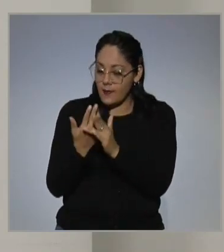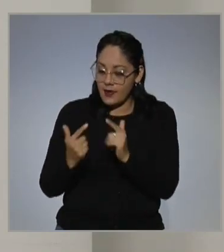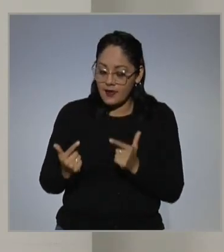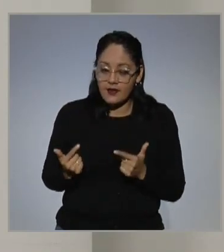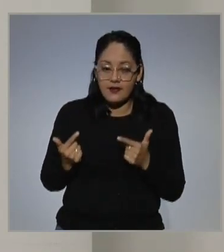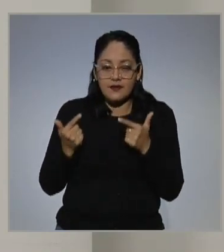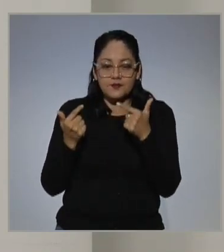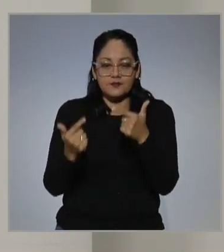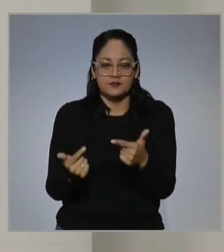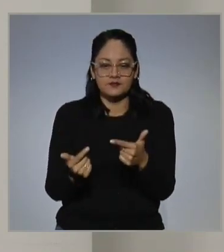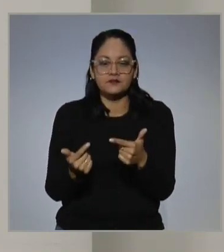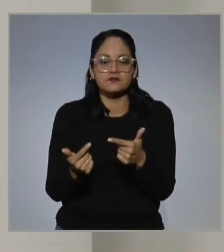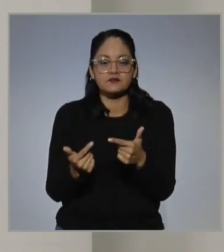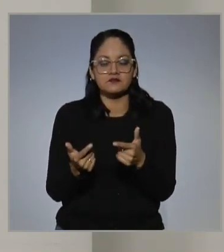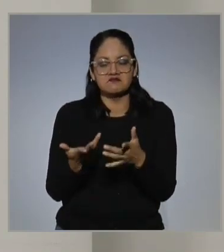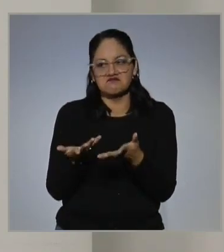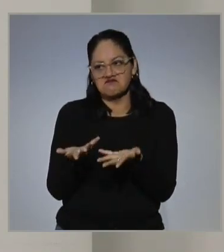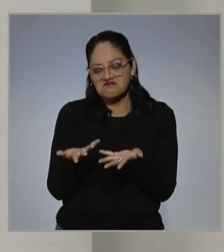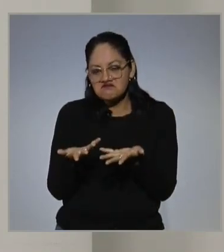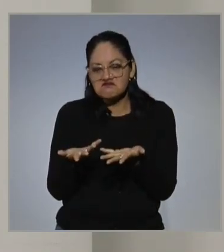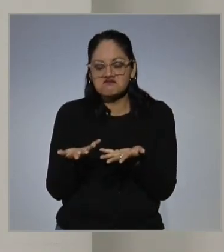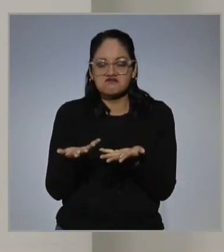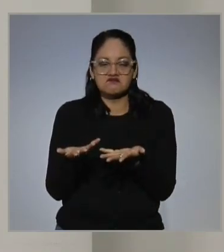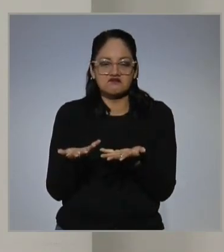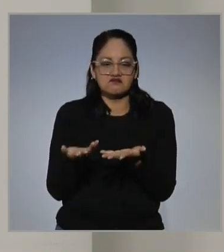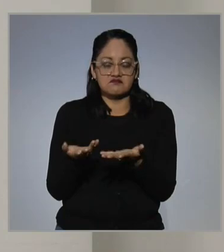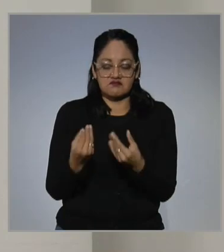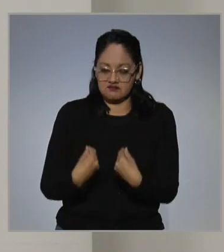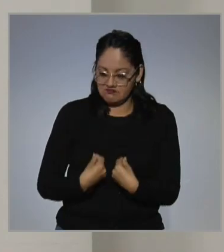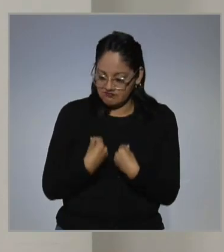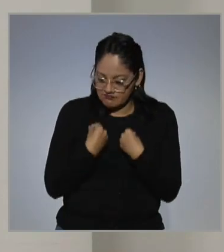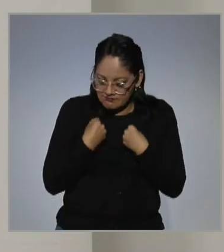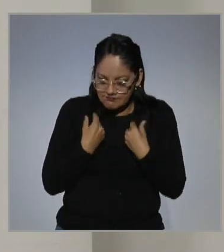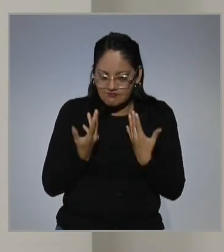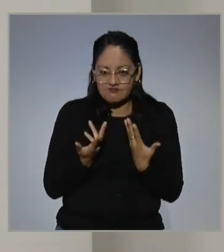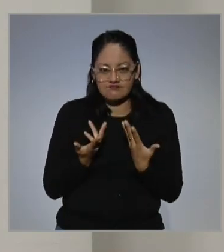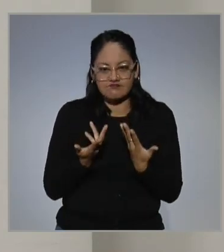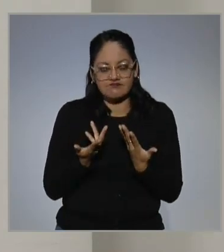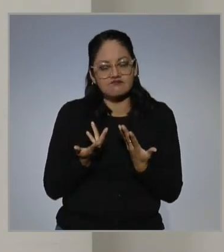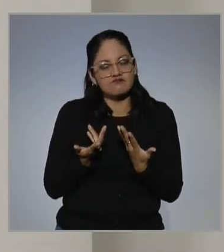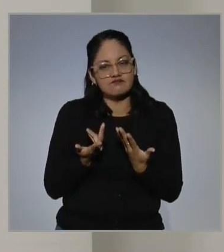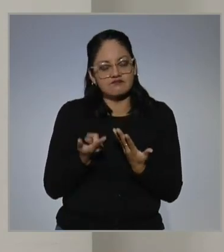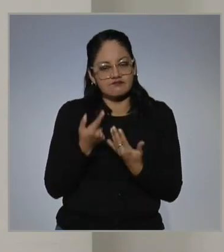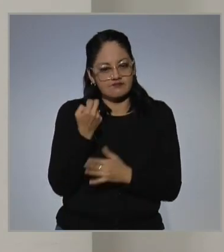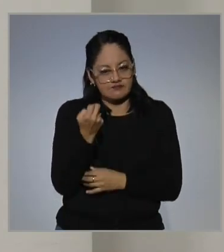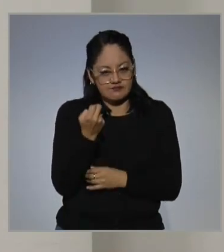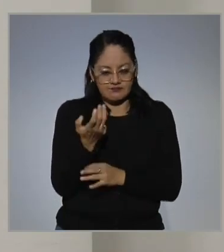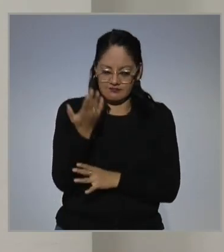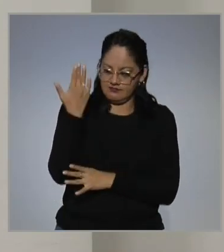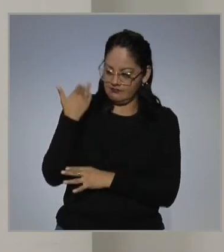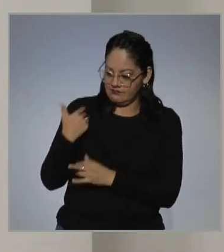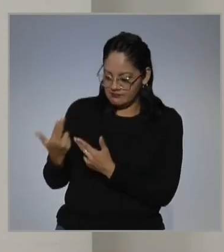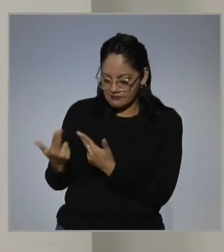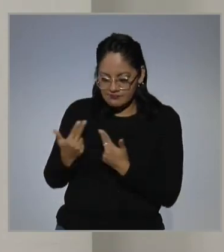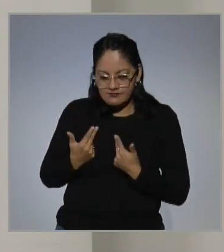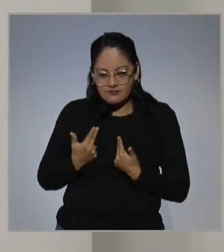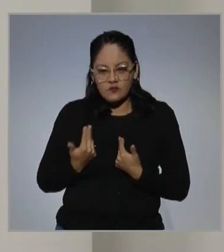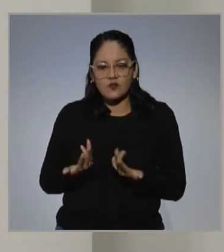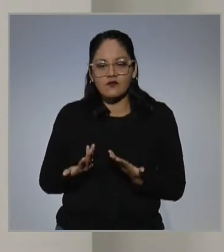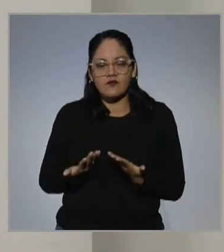generaciones la obra, la vida que nos dejó nuestro antepasado